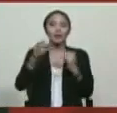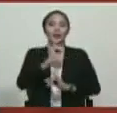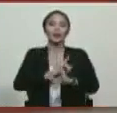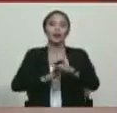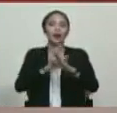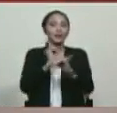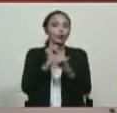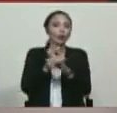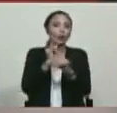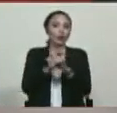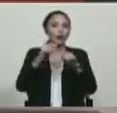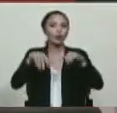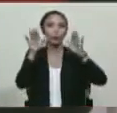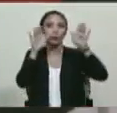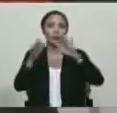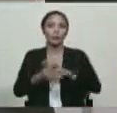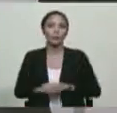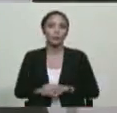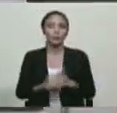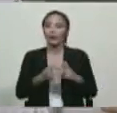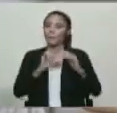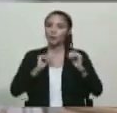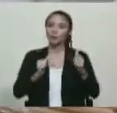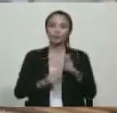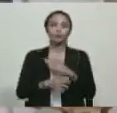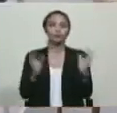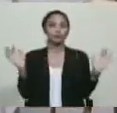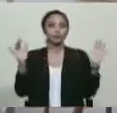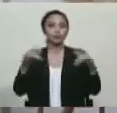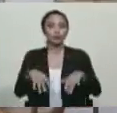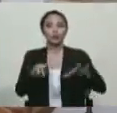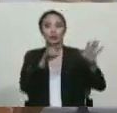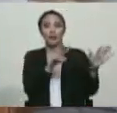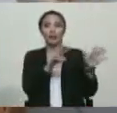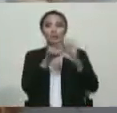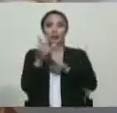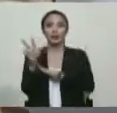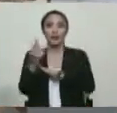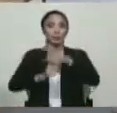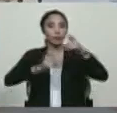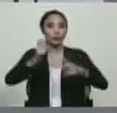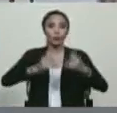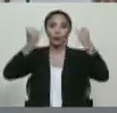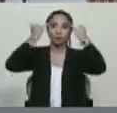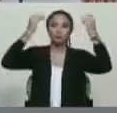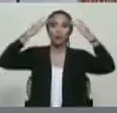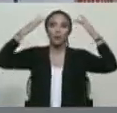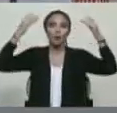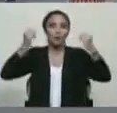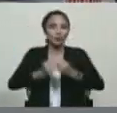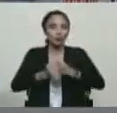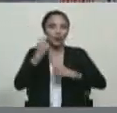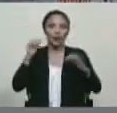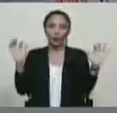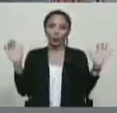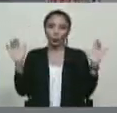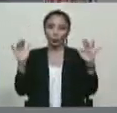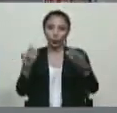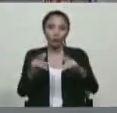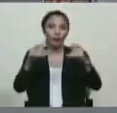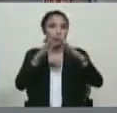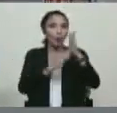turismo. Y a partir de ese momento se dieron cita más de 73 mentes brillantes de todo el país que han estado